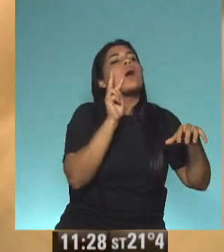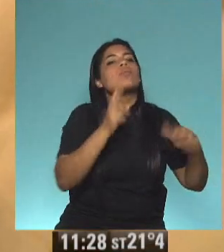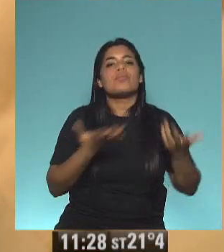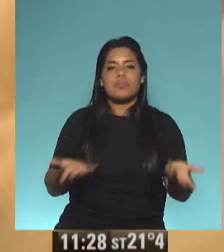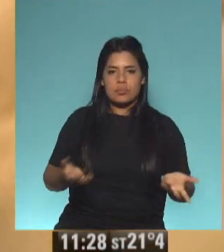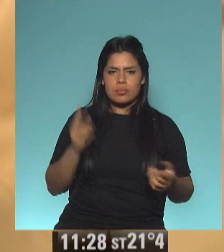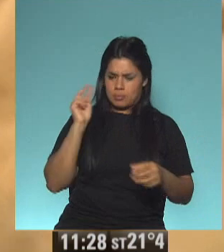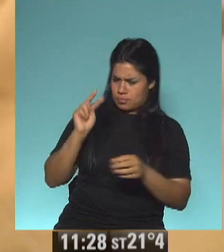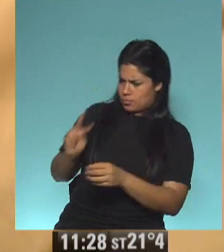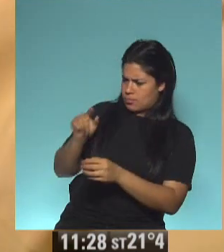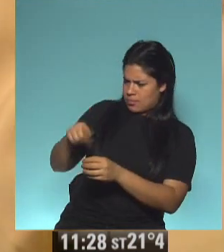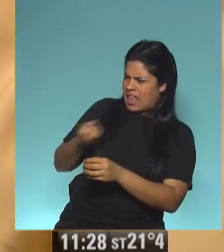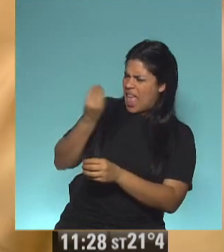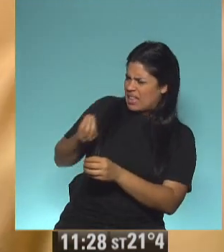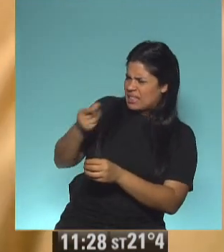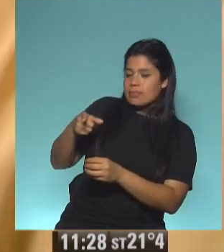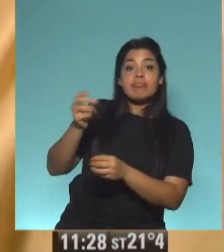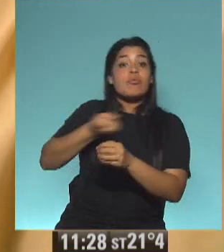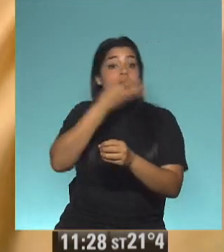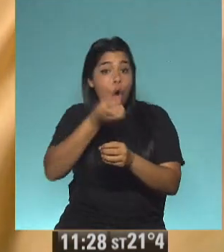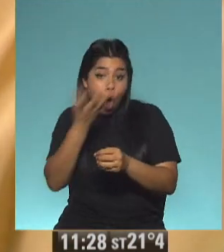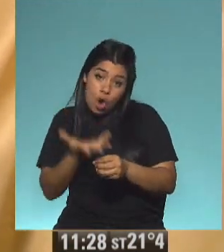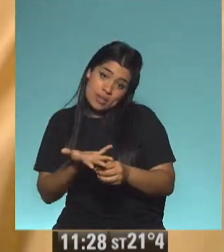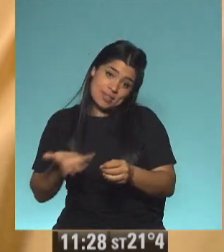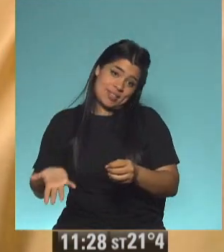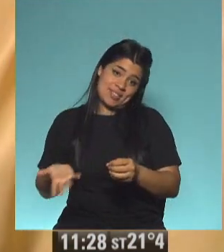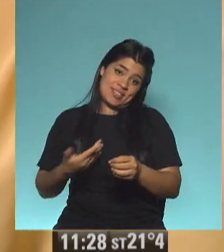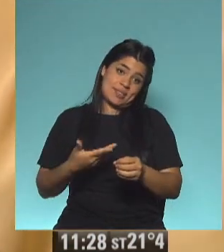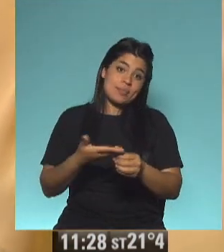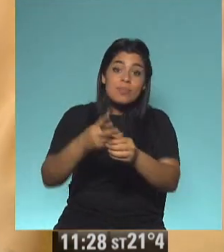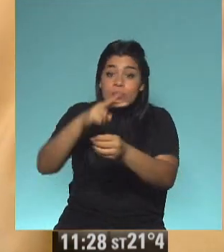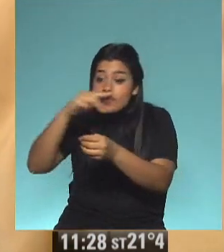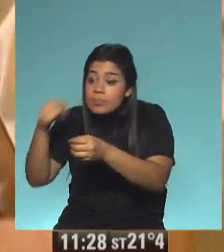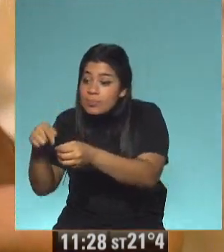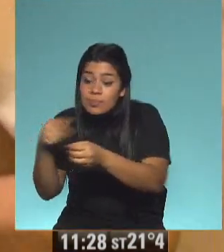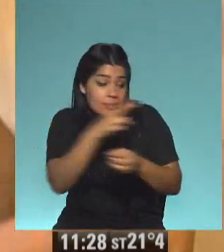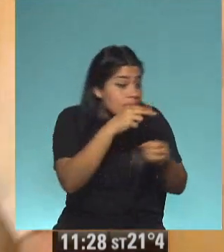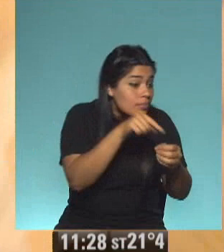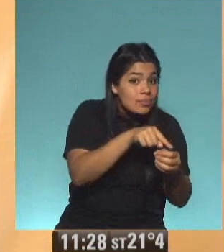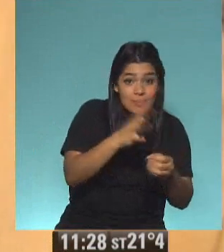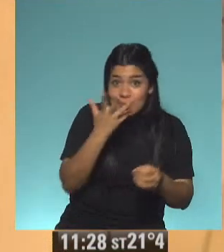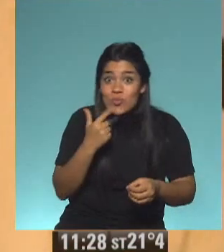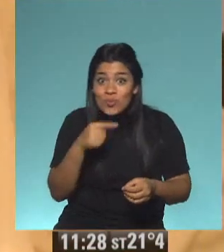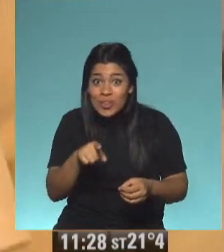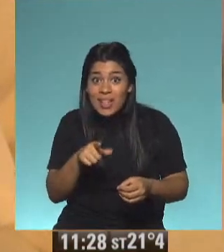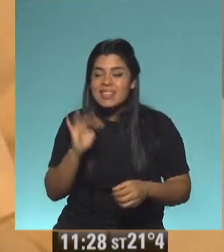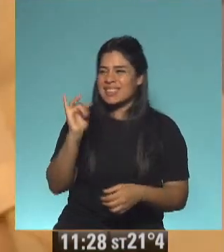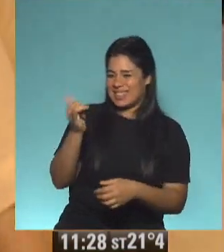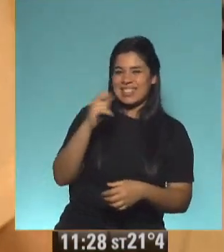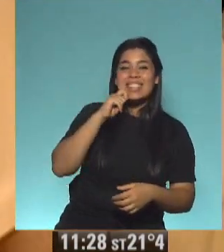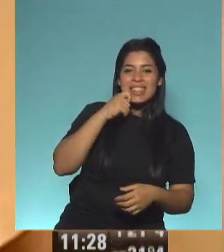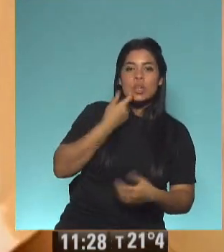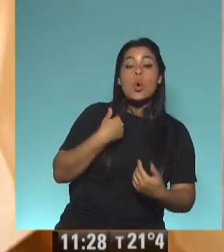¿Qué es eso? Jazmines. Qué rico olor, ¿no? Qué rico. No llueve.